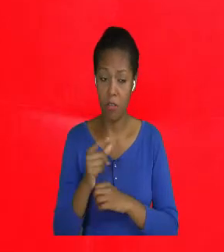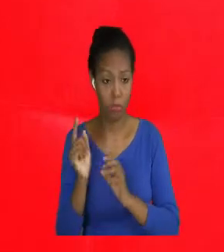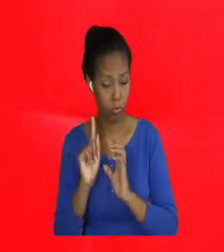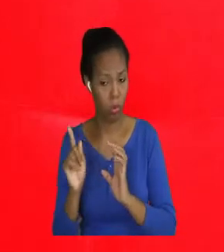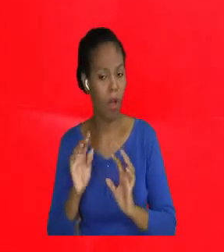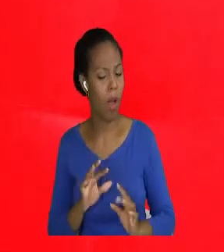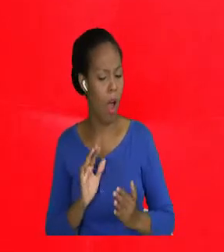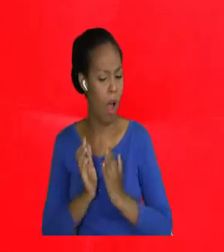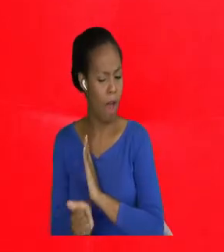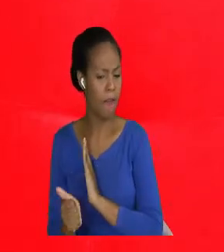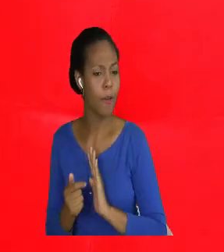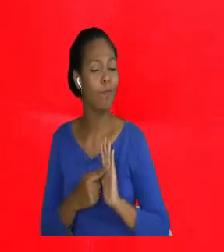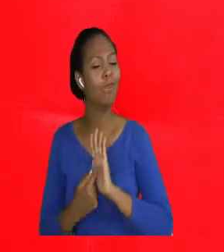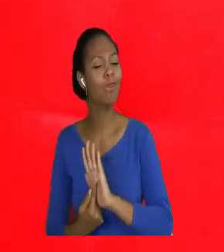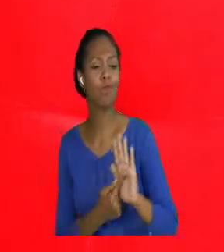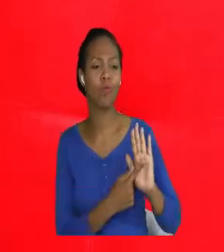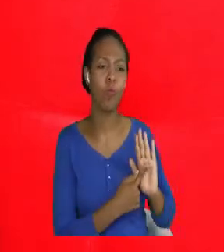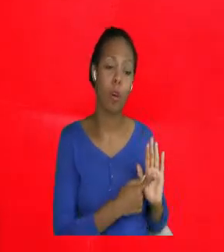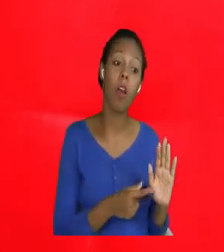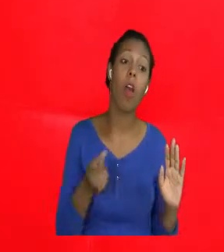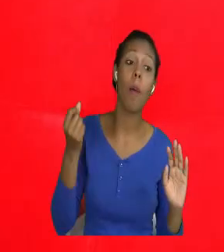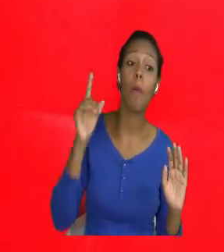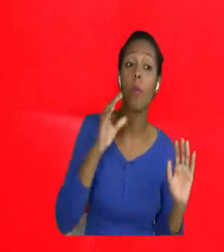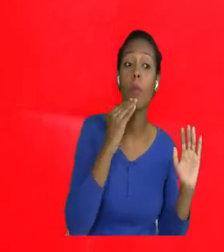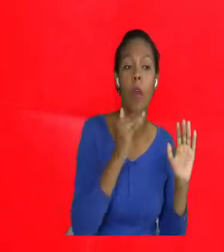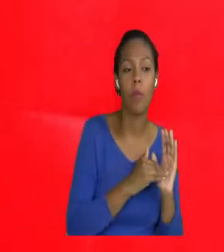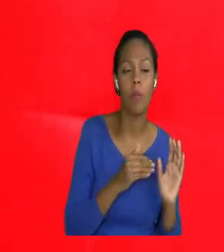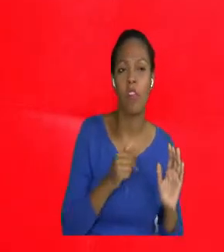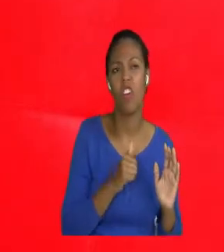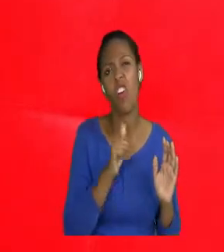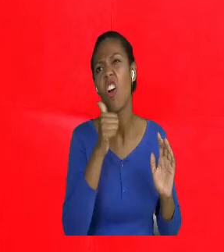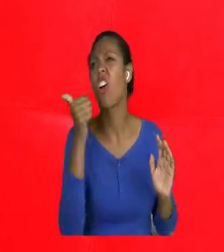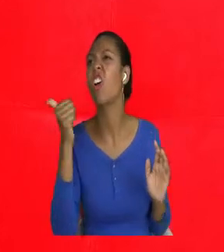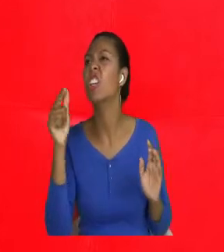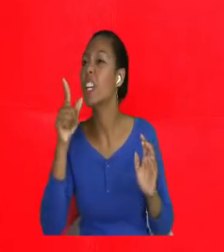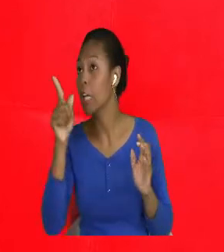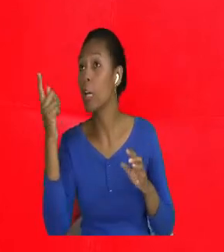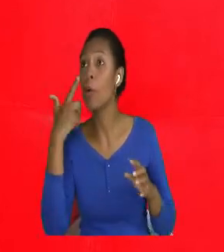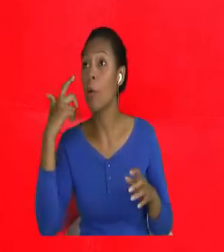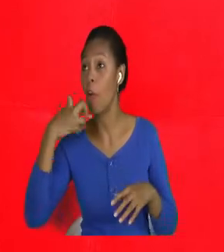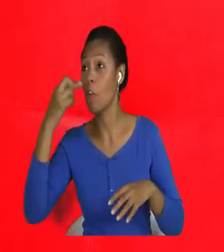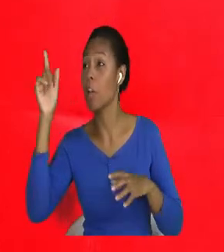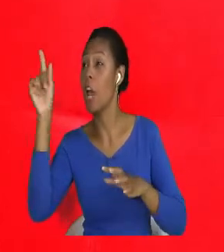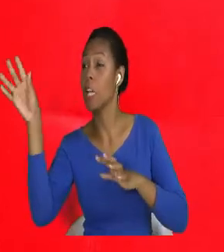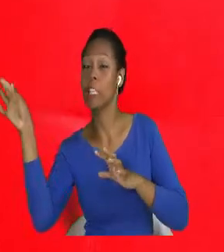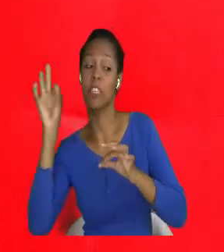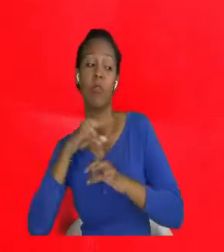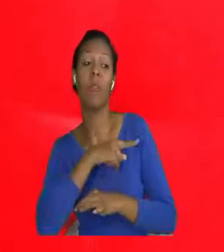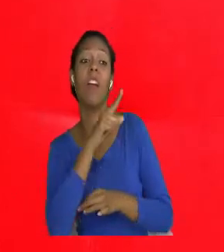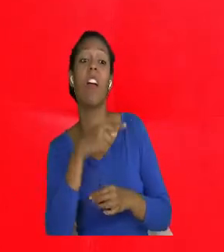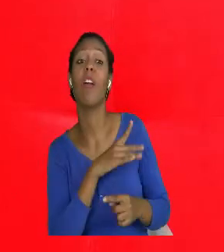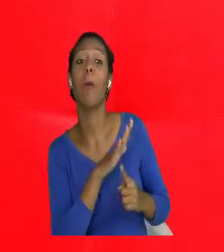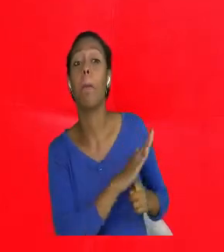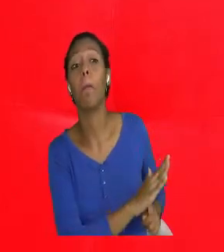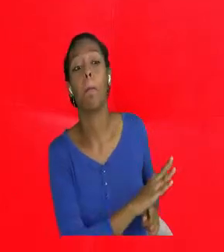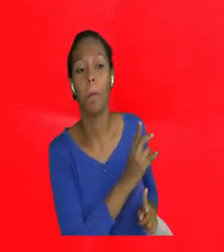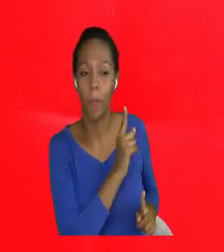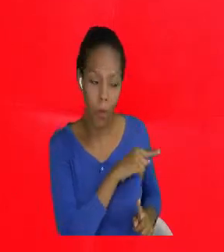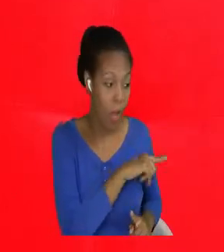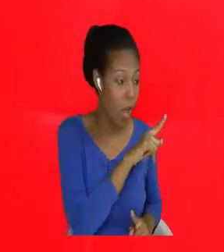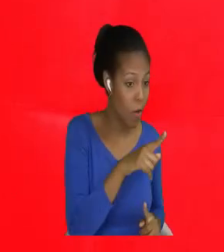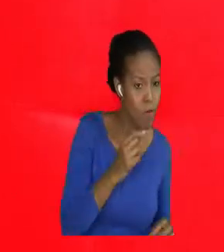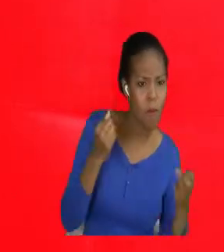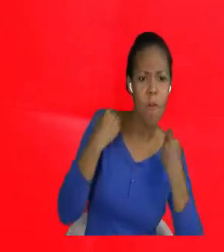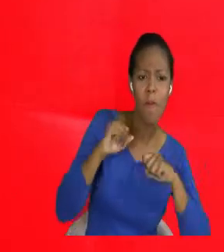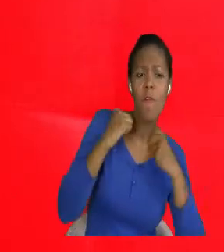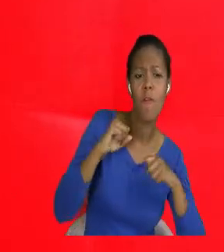potencial, y que de pronto por querer ver a otra persona no le damos la oportunidad a aquellos que están acá luchándola, trabajándola y